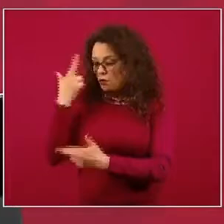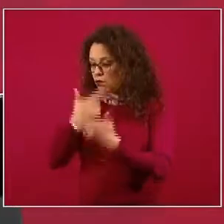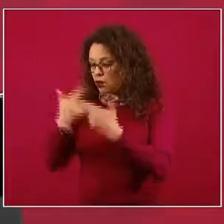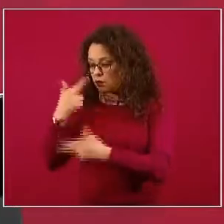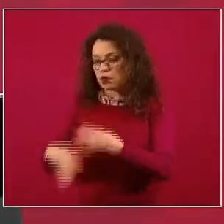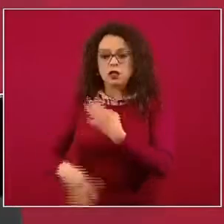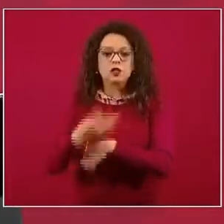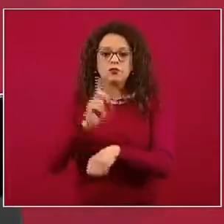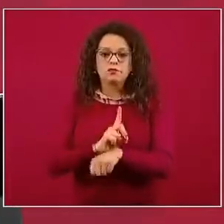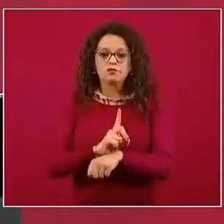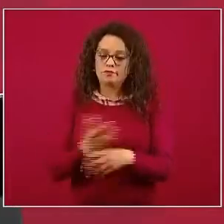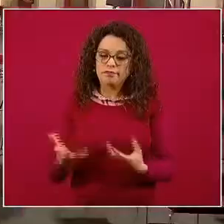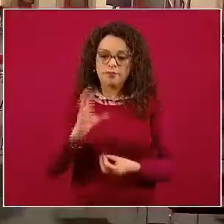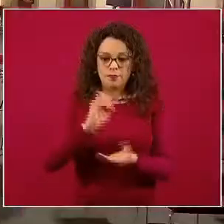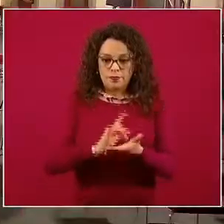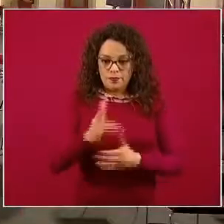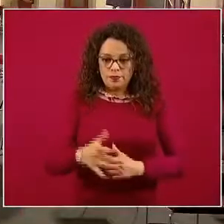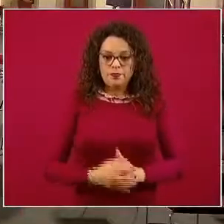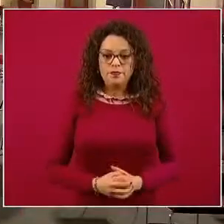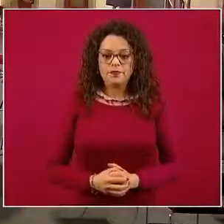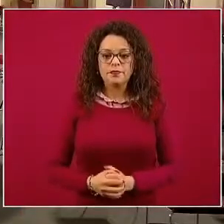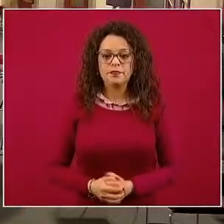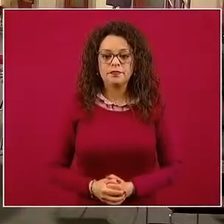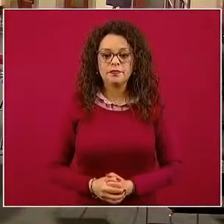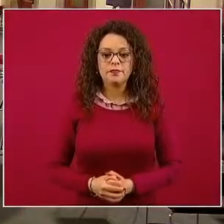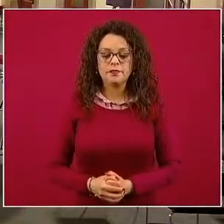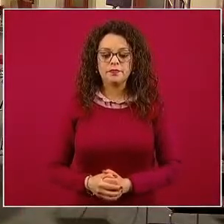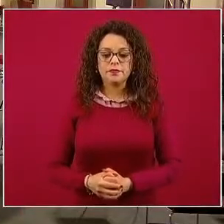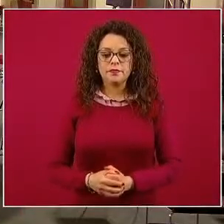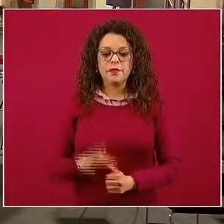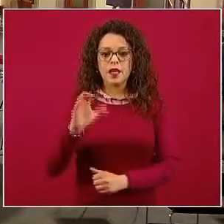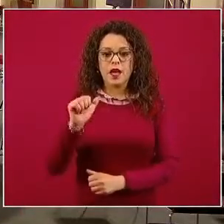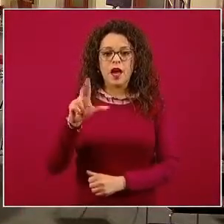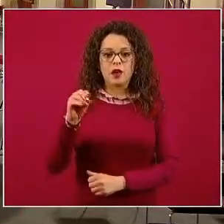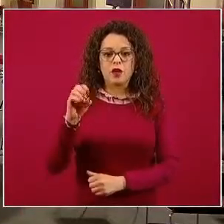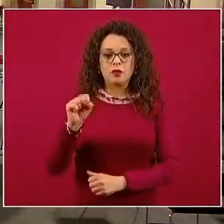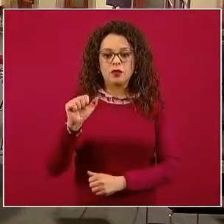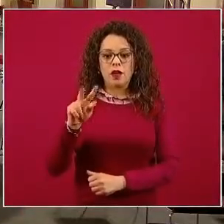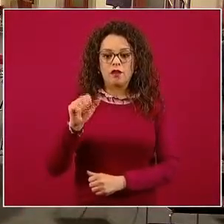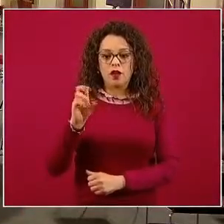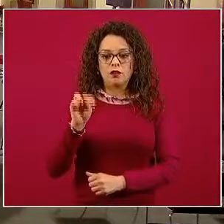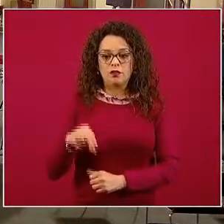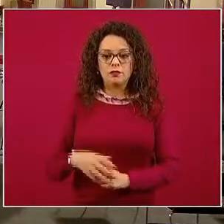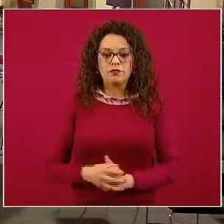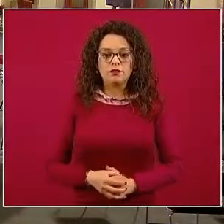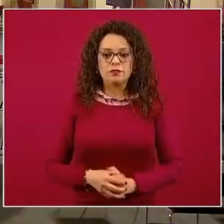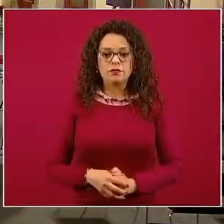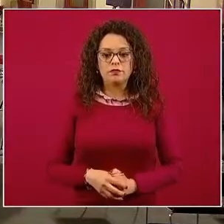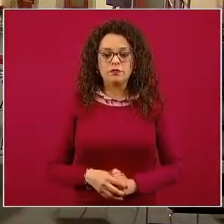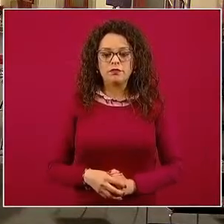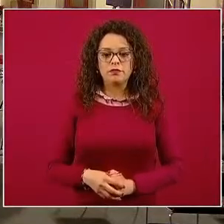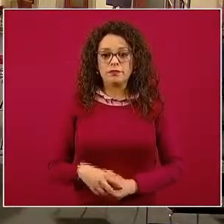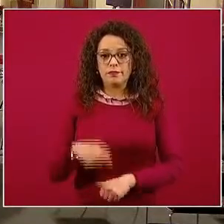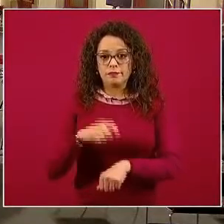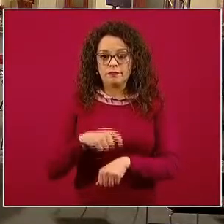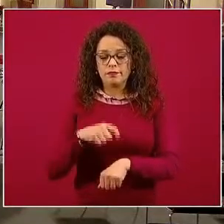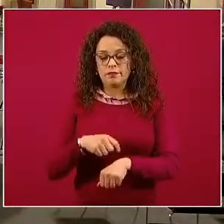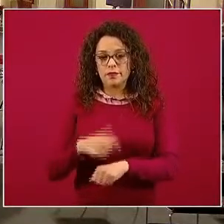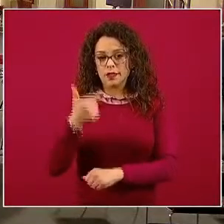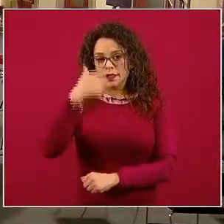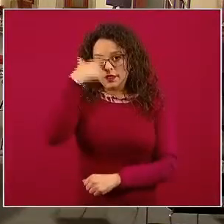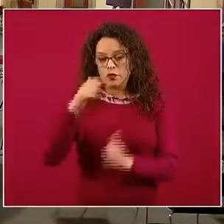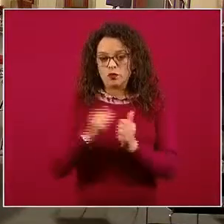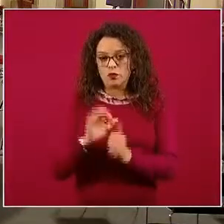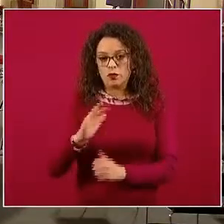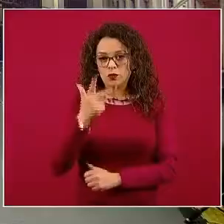Muchas gracias. Carlos Avaroa, de 1+1. Son las 19:58. Gracias.